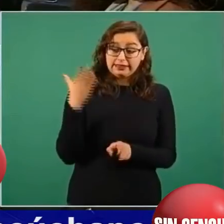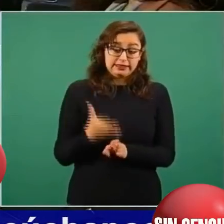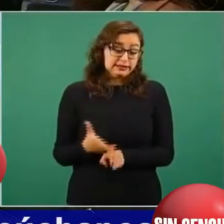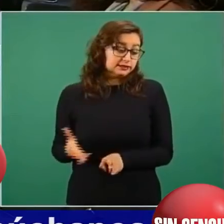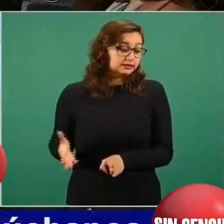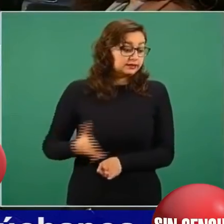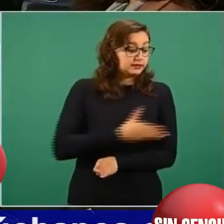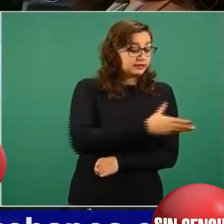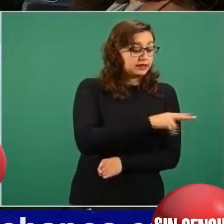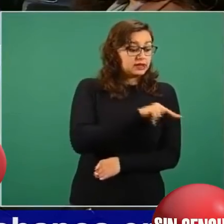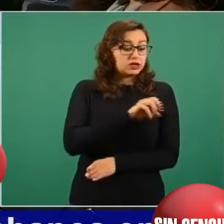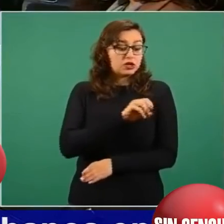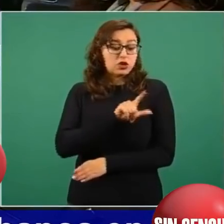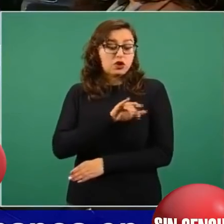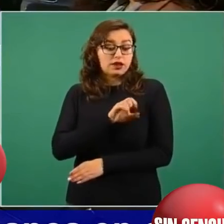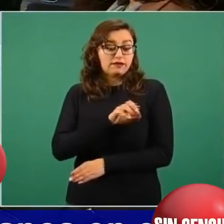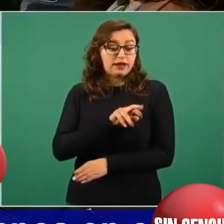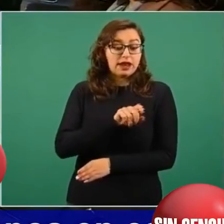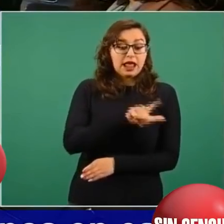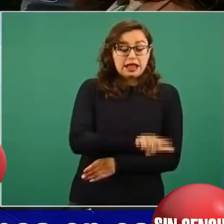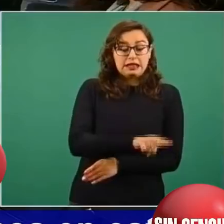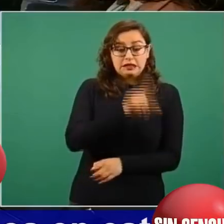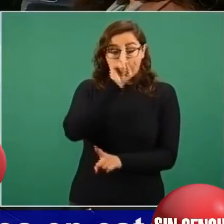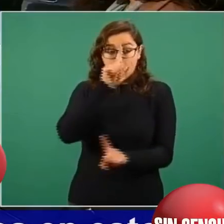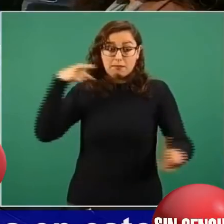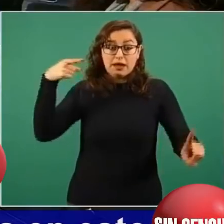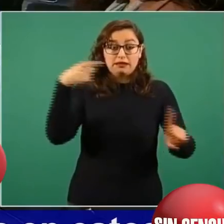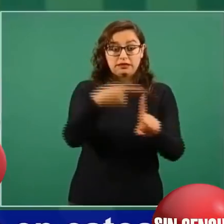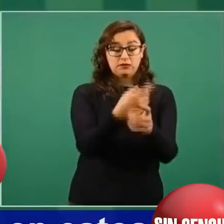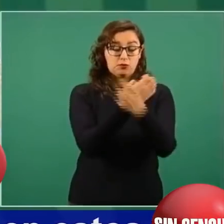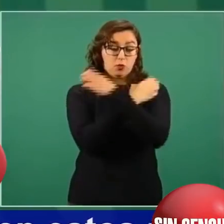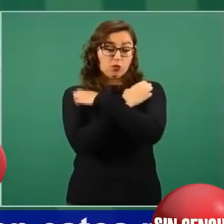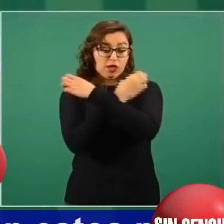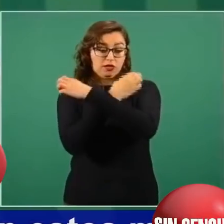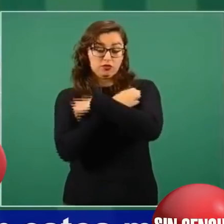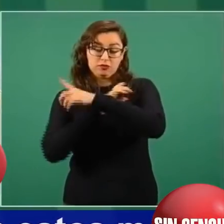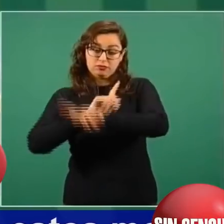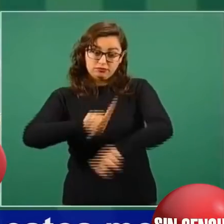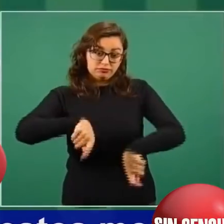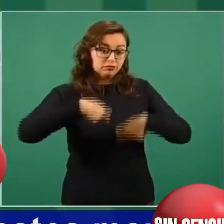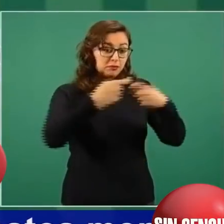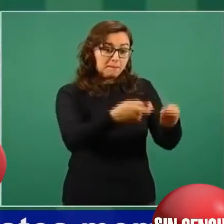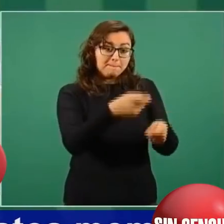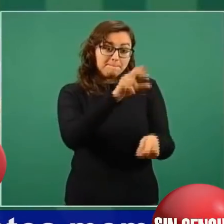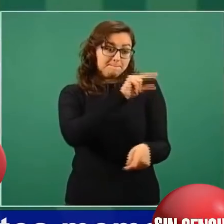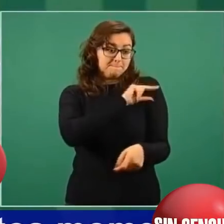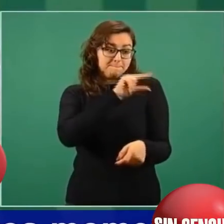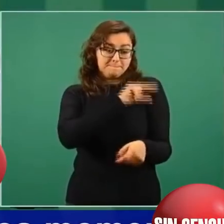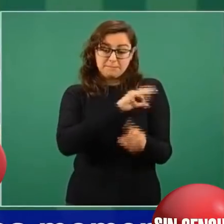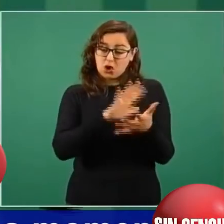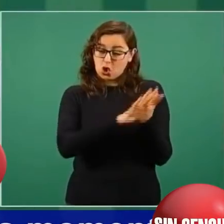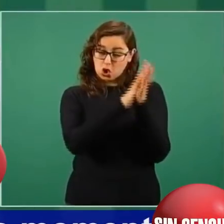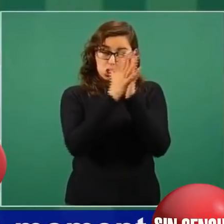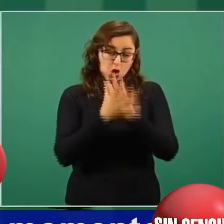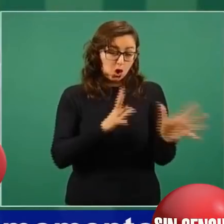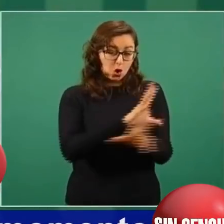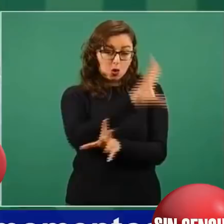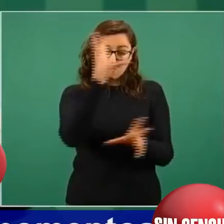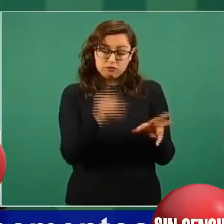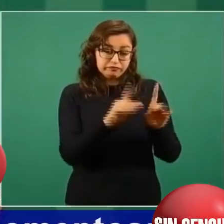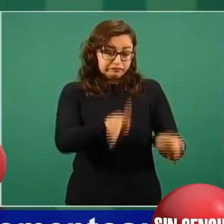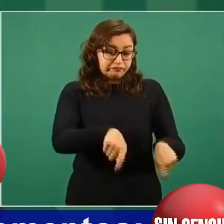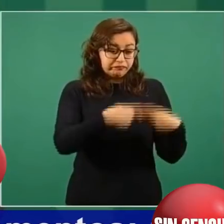en el modelo anterior, se tenía que descalificar la educación